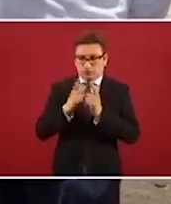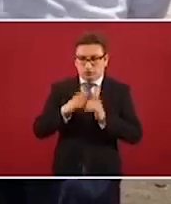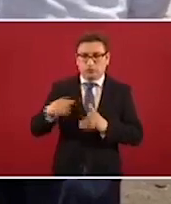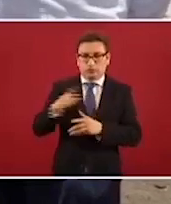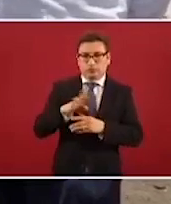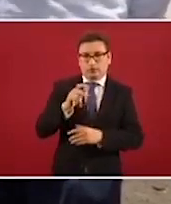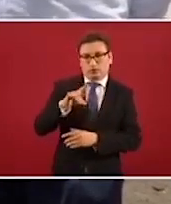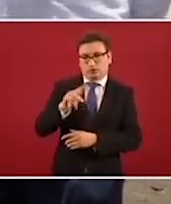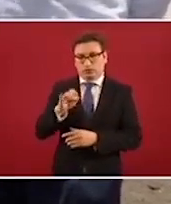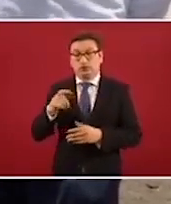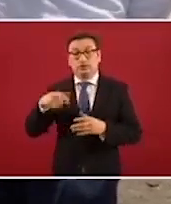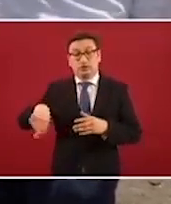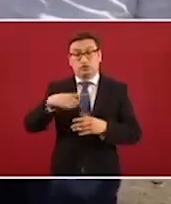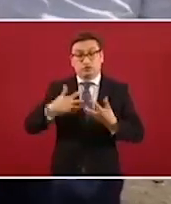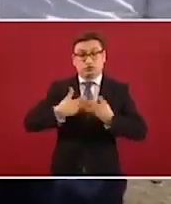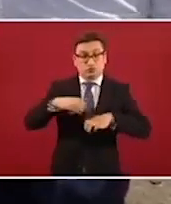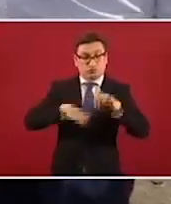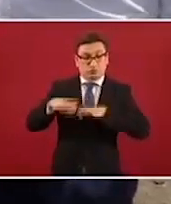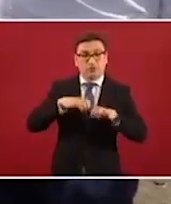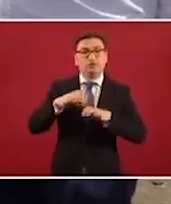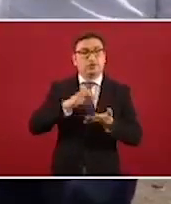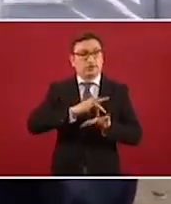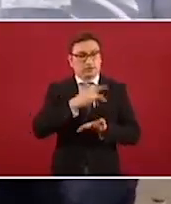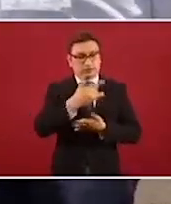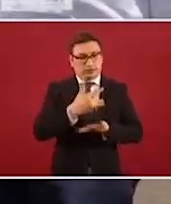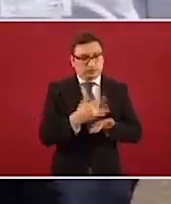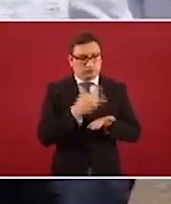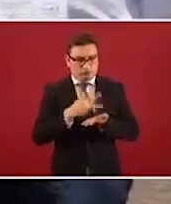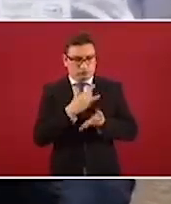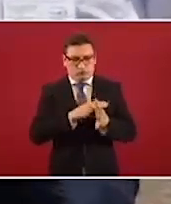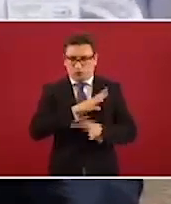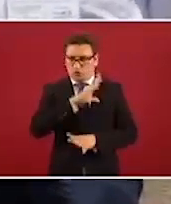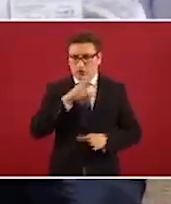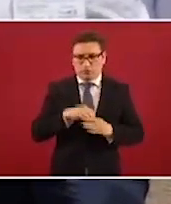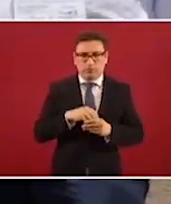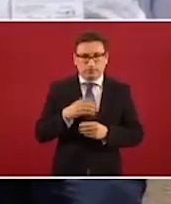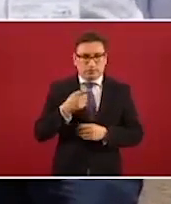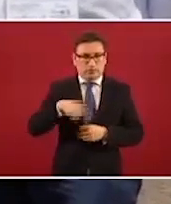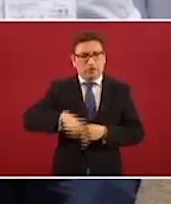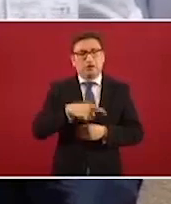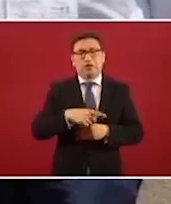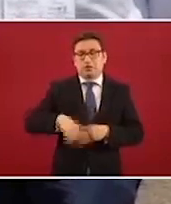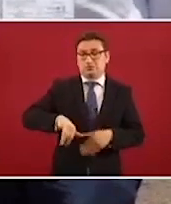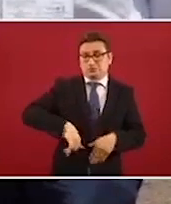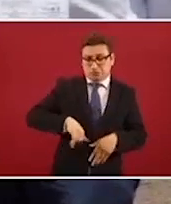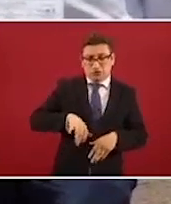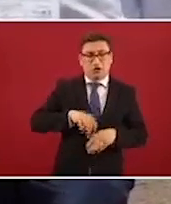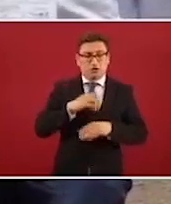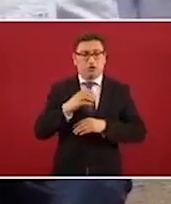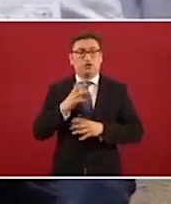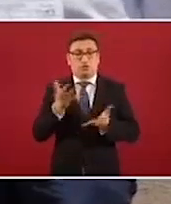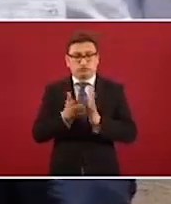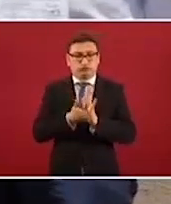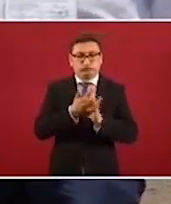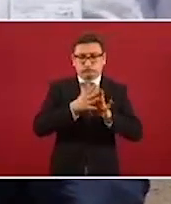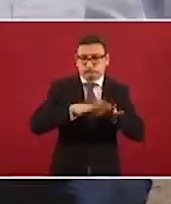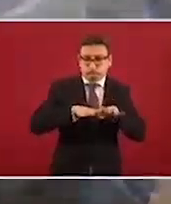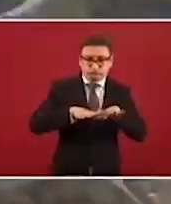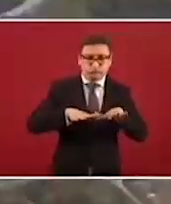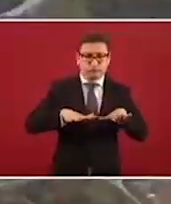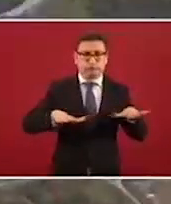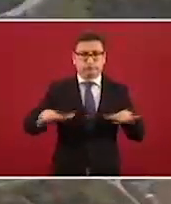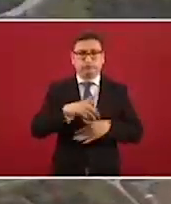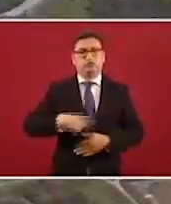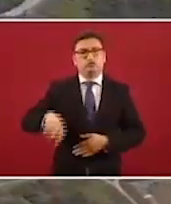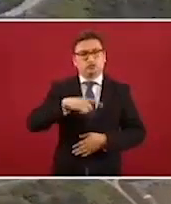Oord. Muchas gracias por todo el apoyo. Interesante obra para Van Oord, obra grande.